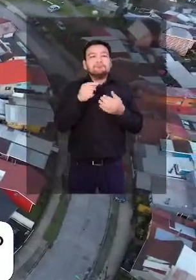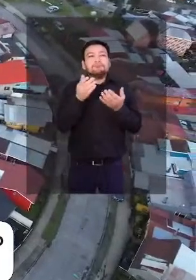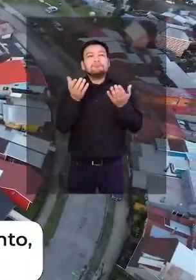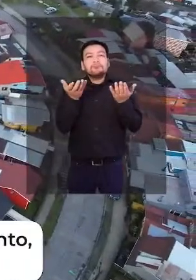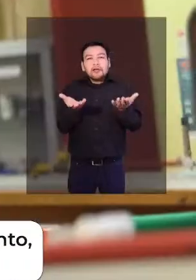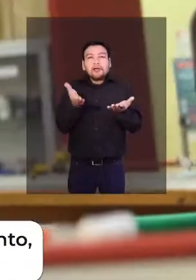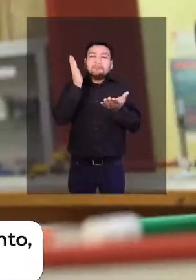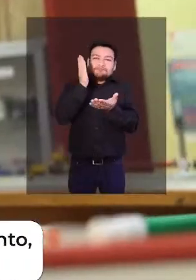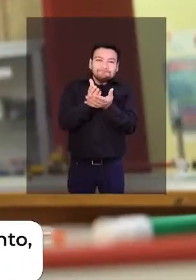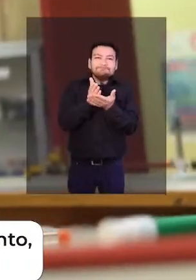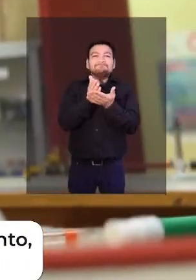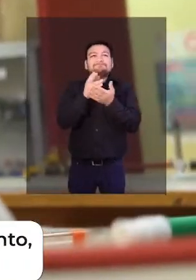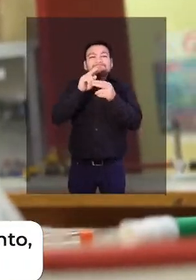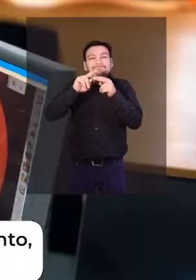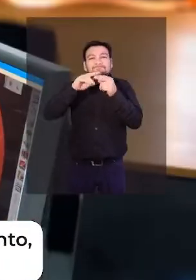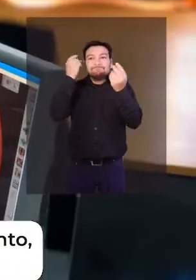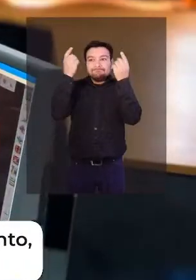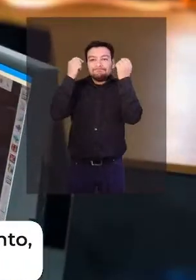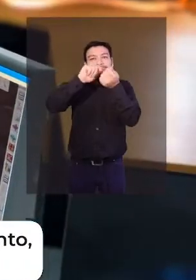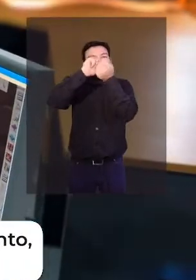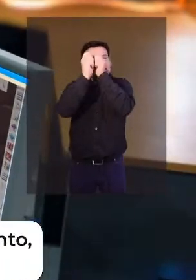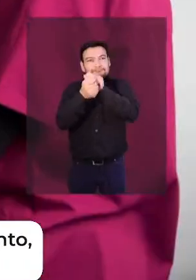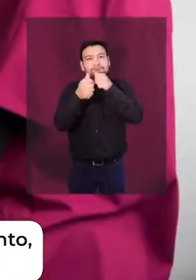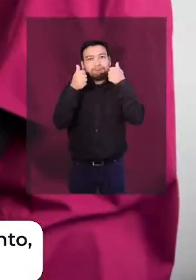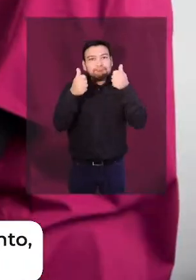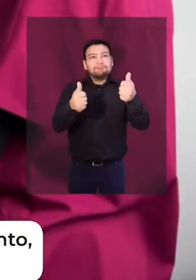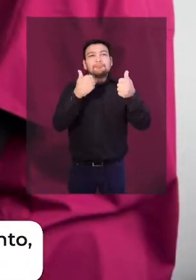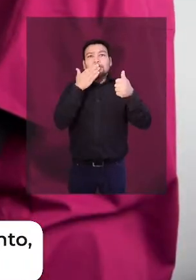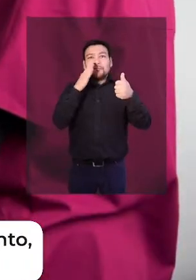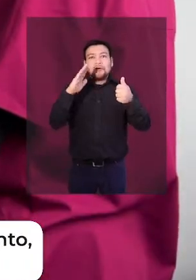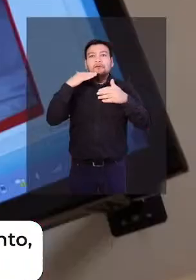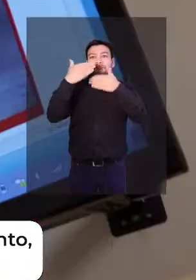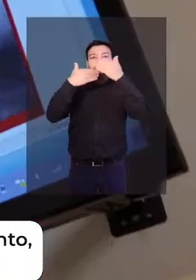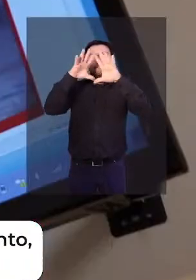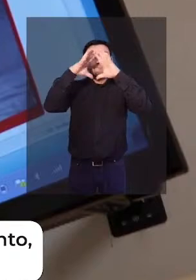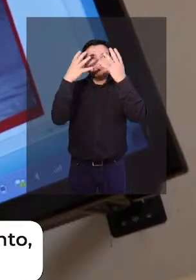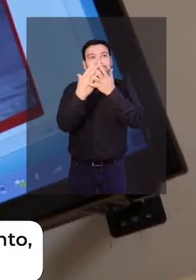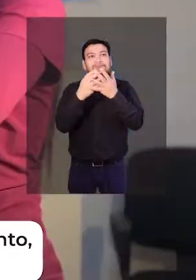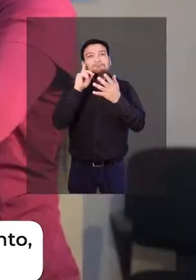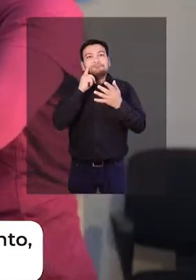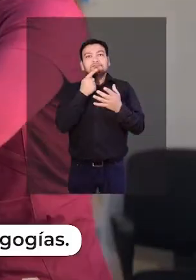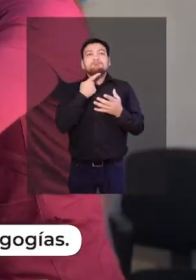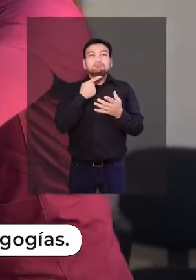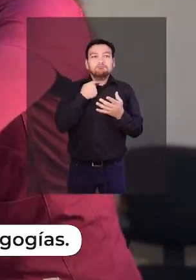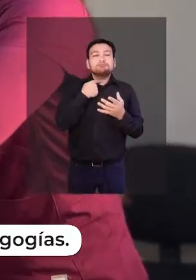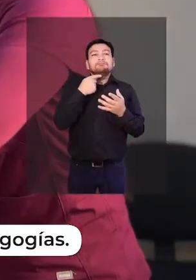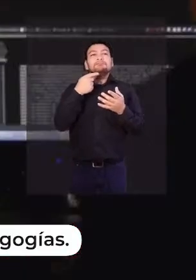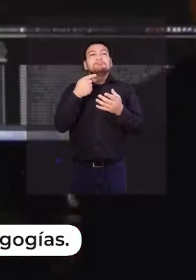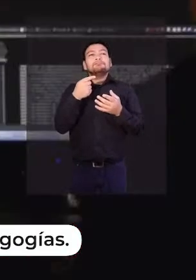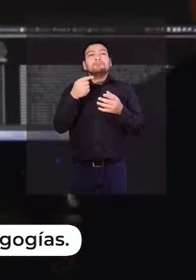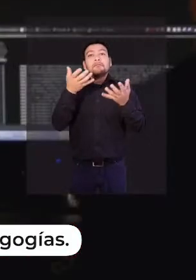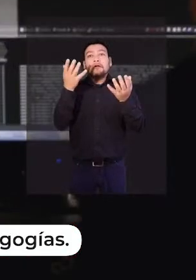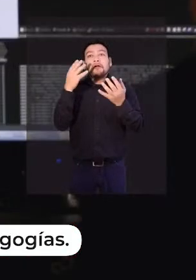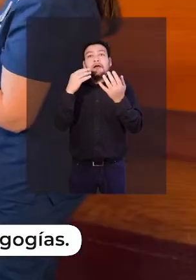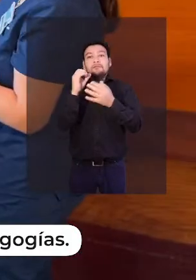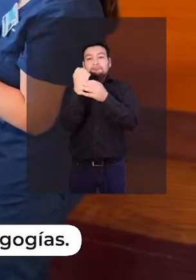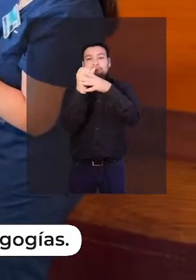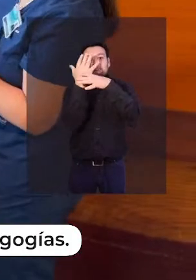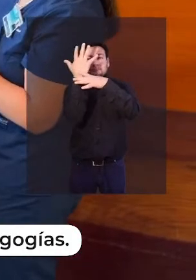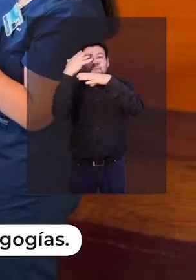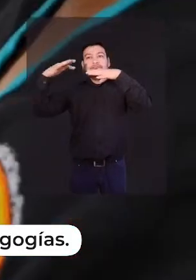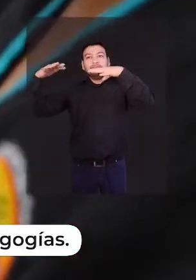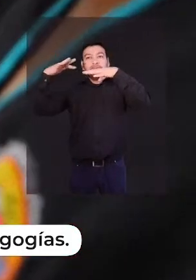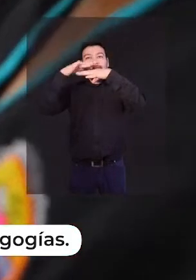regional, abarcando áreas fundamentales del conocimiento como las ciencias sociales, ciencias de la salud,